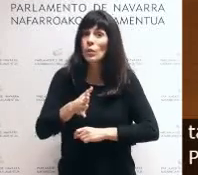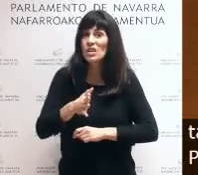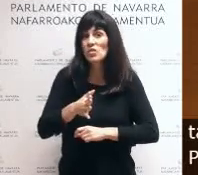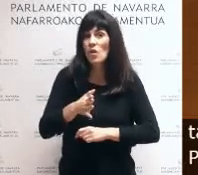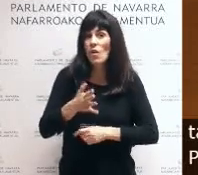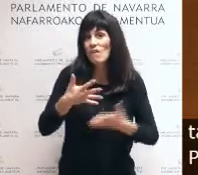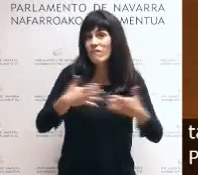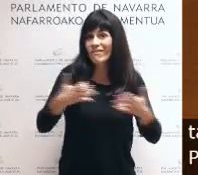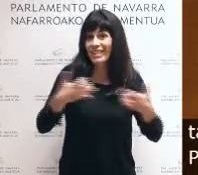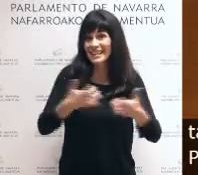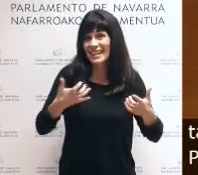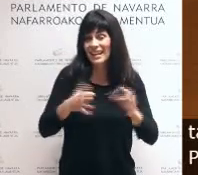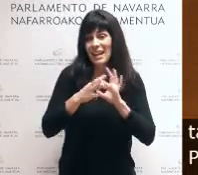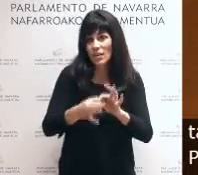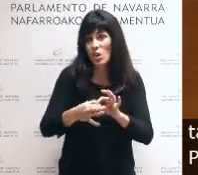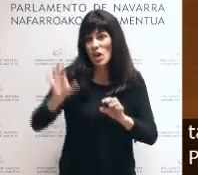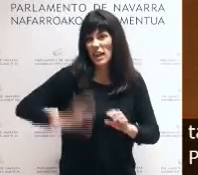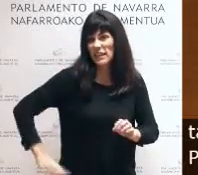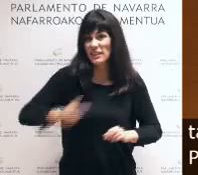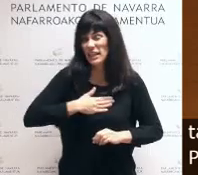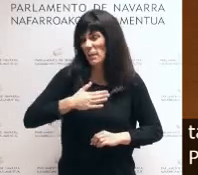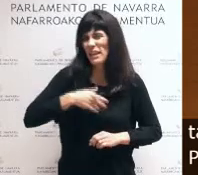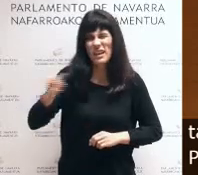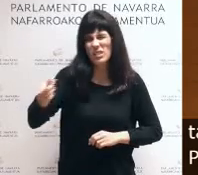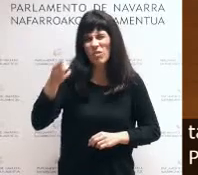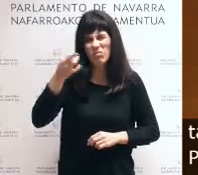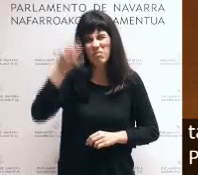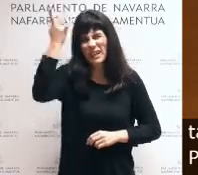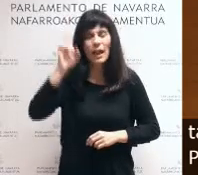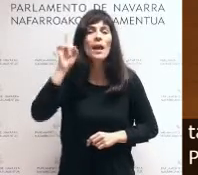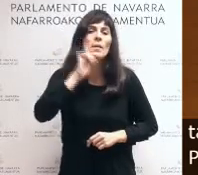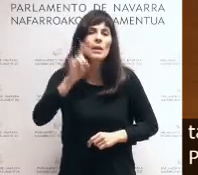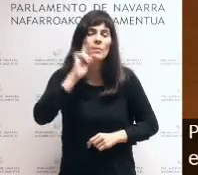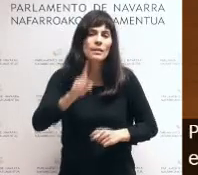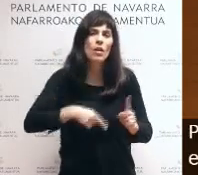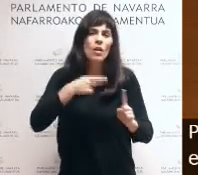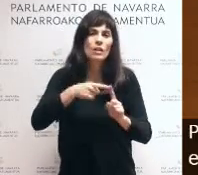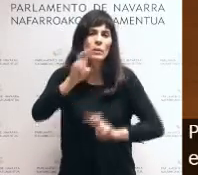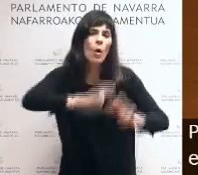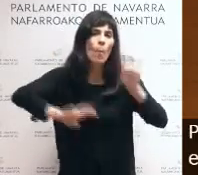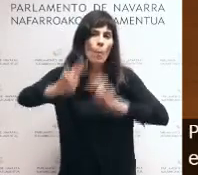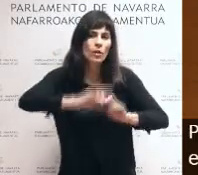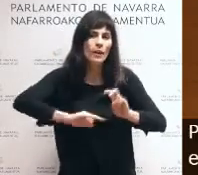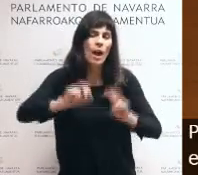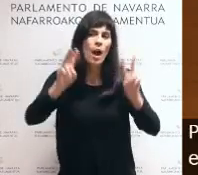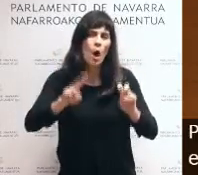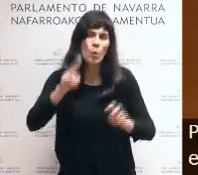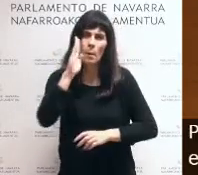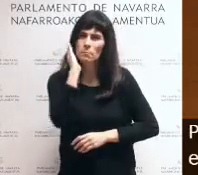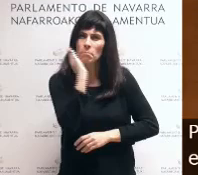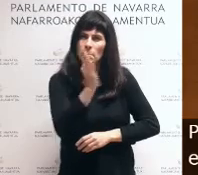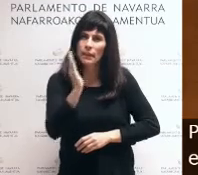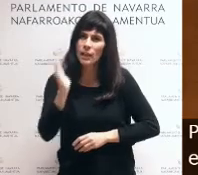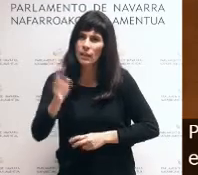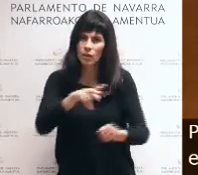capital es otro enemigo imaginario que se han buscado para amenazar las nuevas penalizaciones fiscales. Y respecto a las medidas